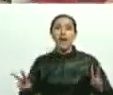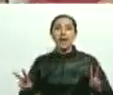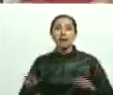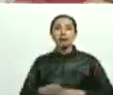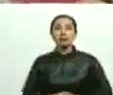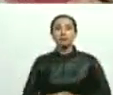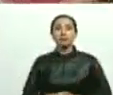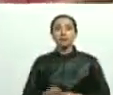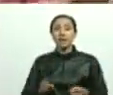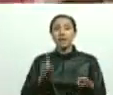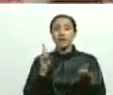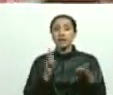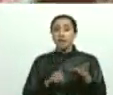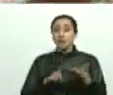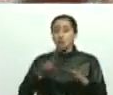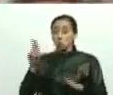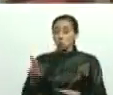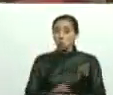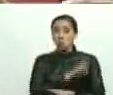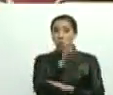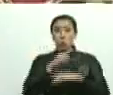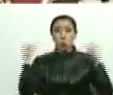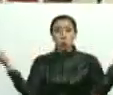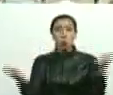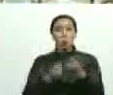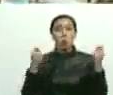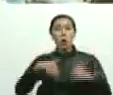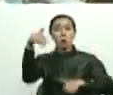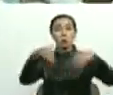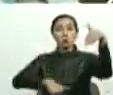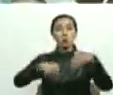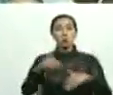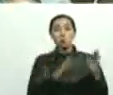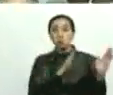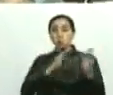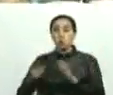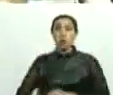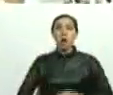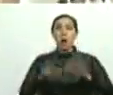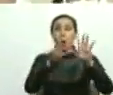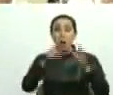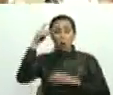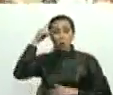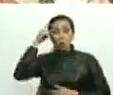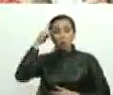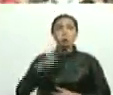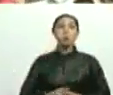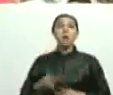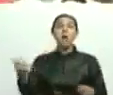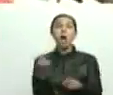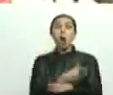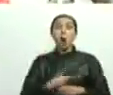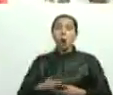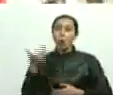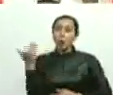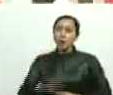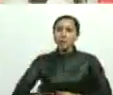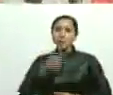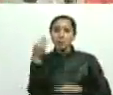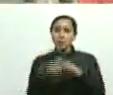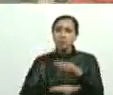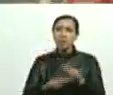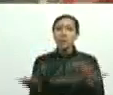Tercero, utilizar la campaña electoral a las primarias del 8 de agosto como un poderoso instrumento para la